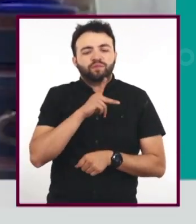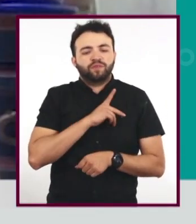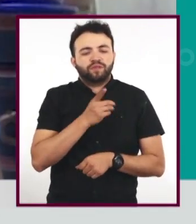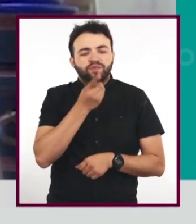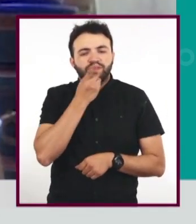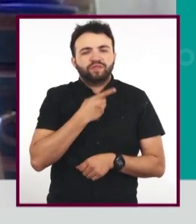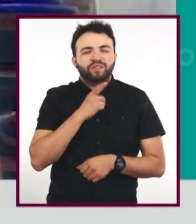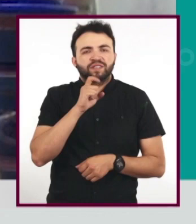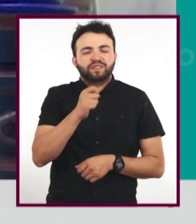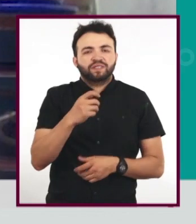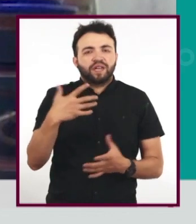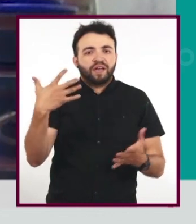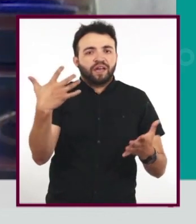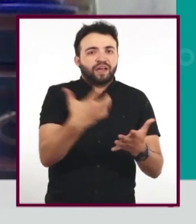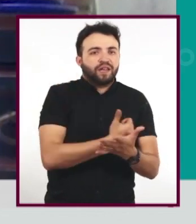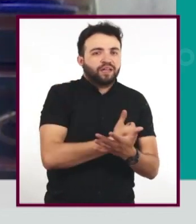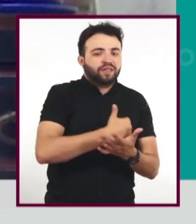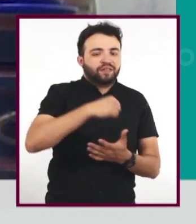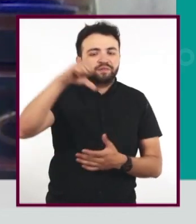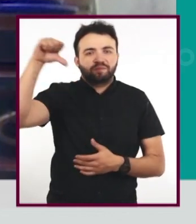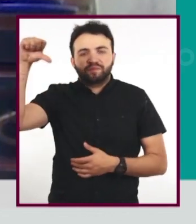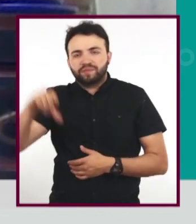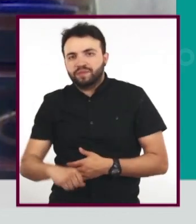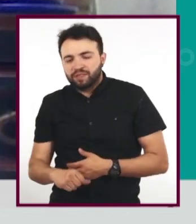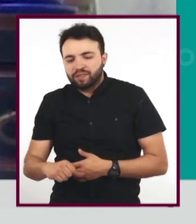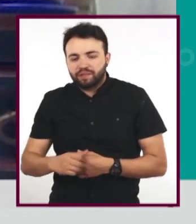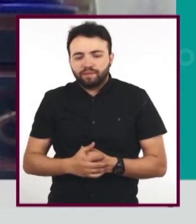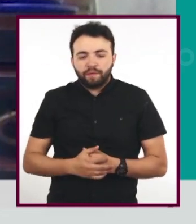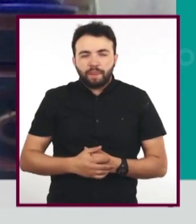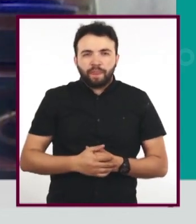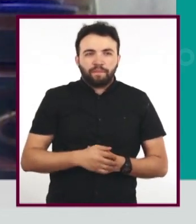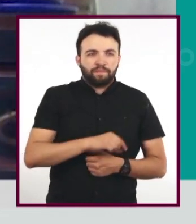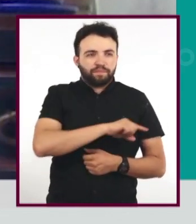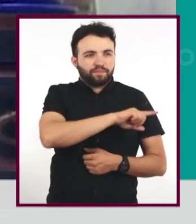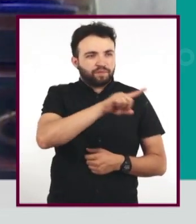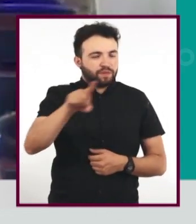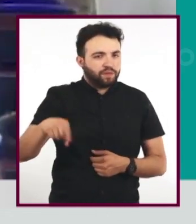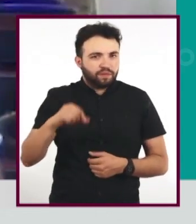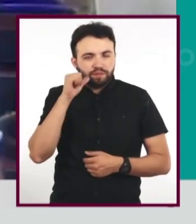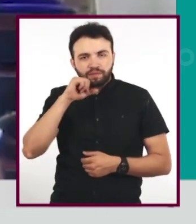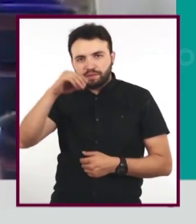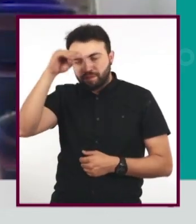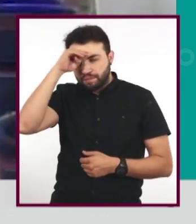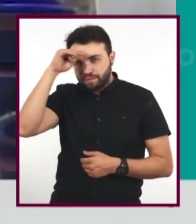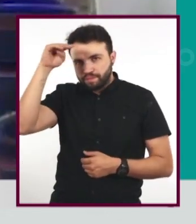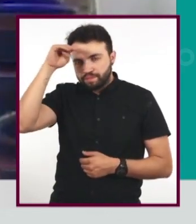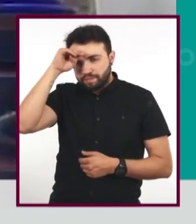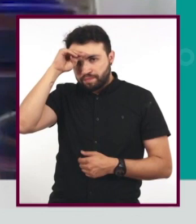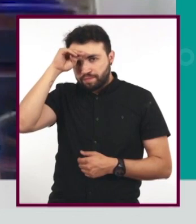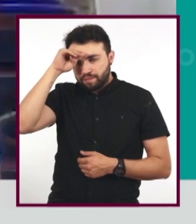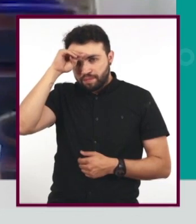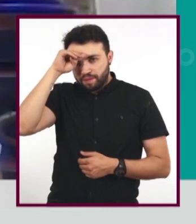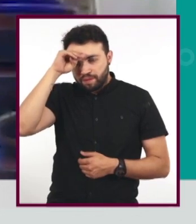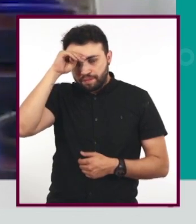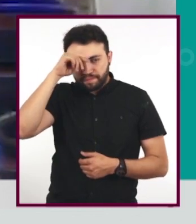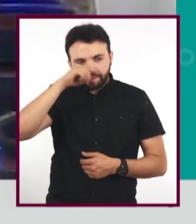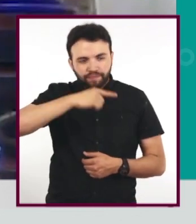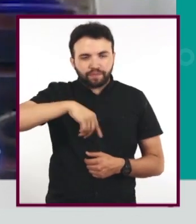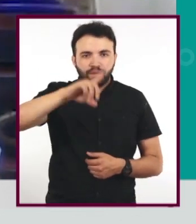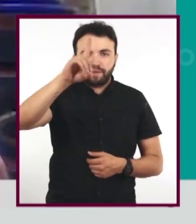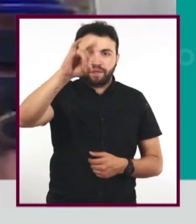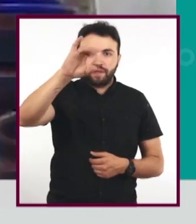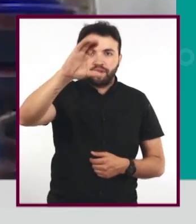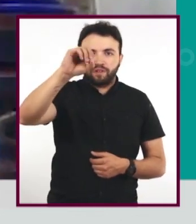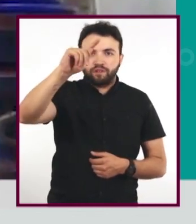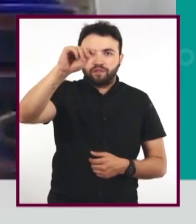Solemos pensar que el mundo se mueve con dicotomías, lo concebimos a base de dicotomías, en